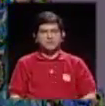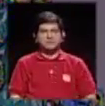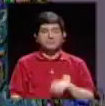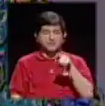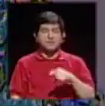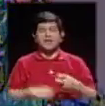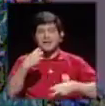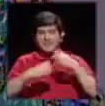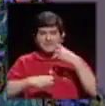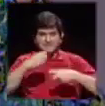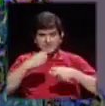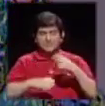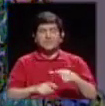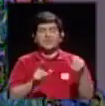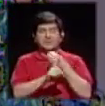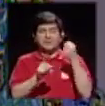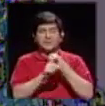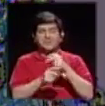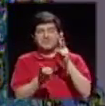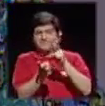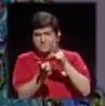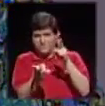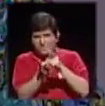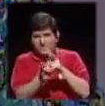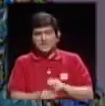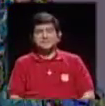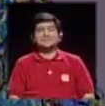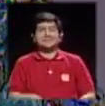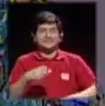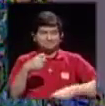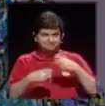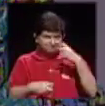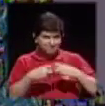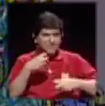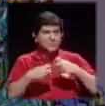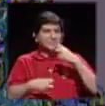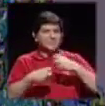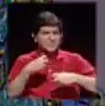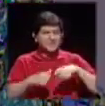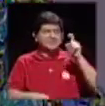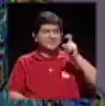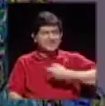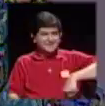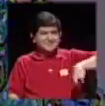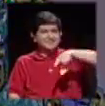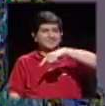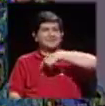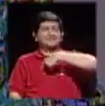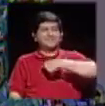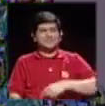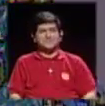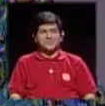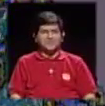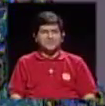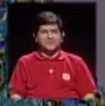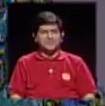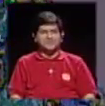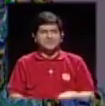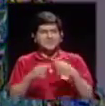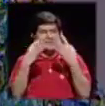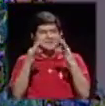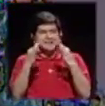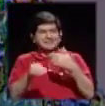una problemática, la violencia sexual es una problemática que debemos como